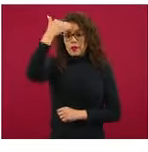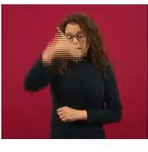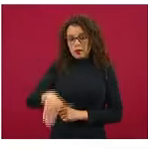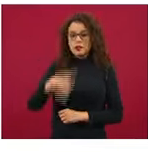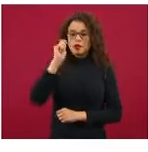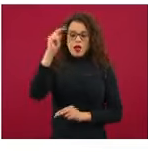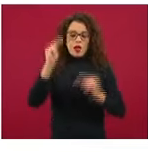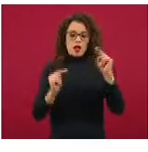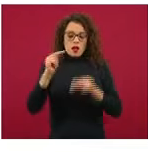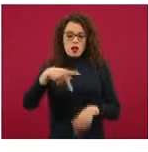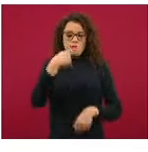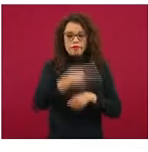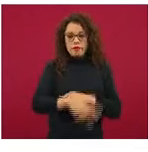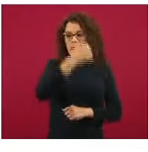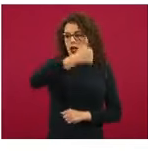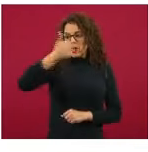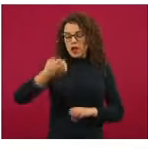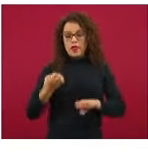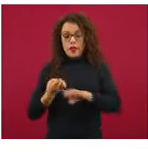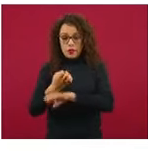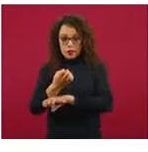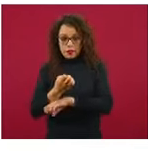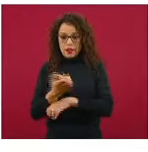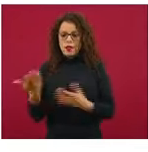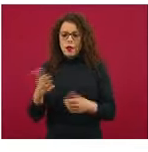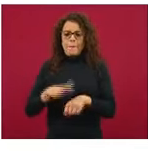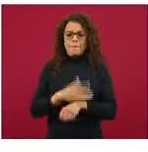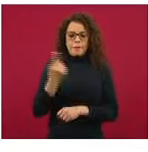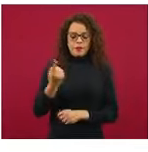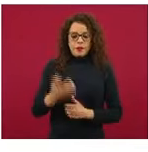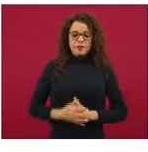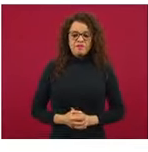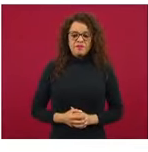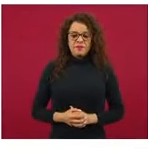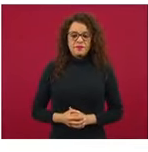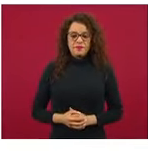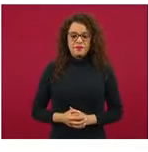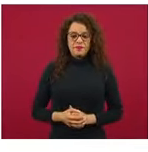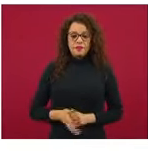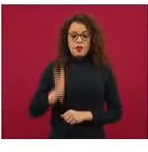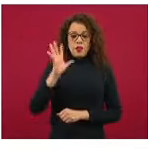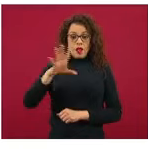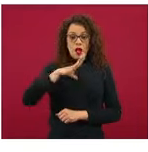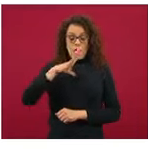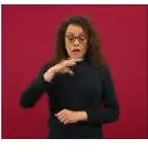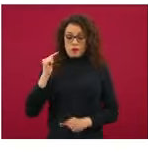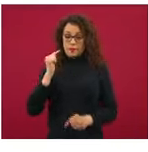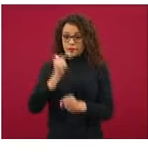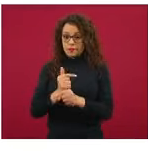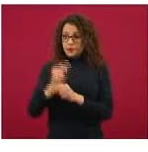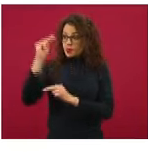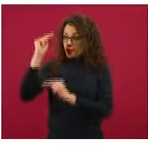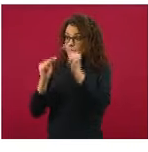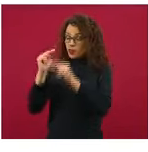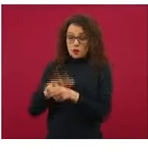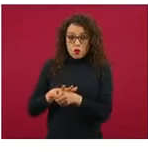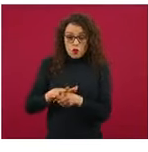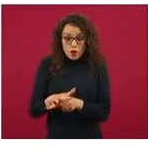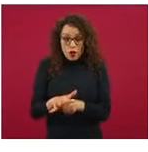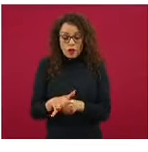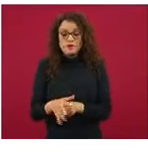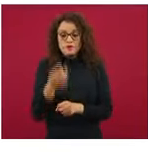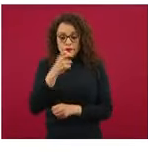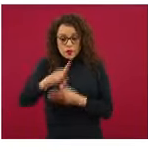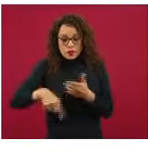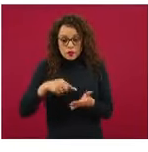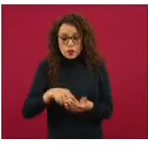riesgo en cada una de ellas, porque más allá de tener el nivel identificado, las actividades que se permiten al interior